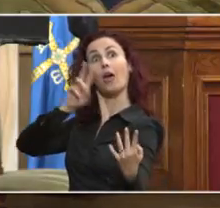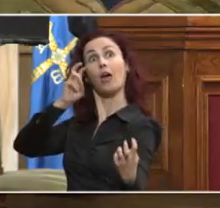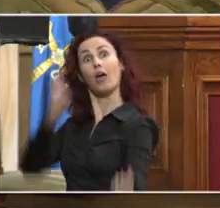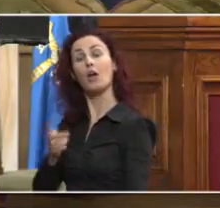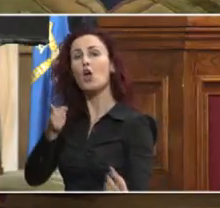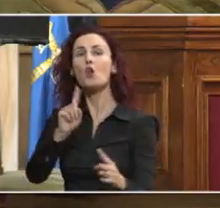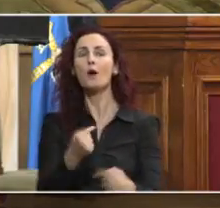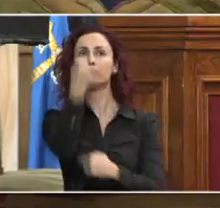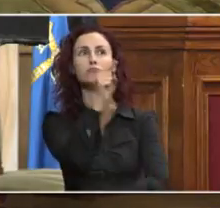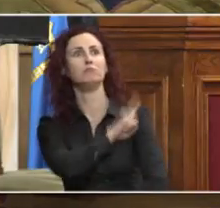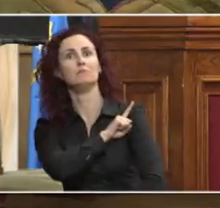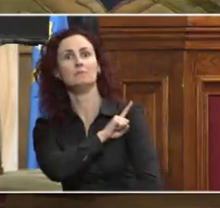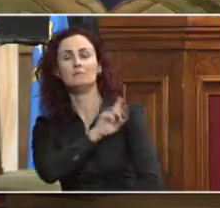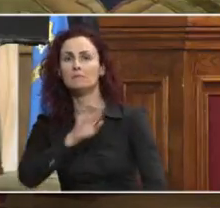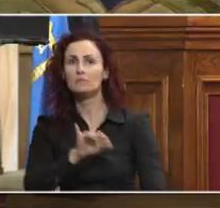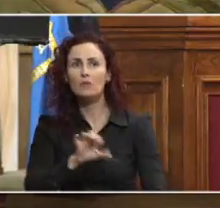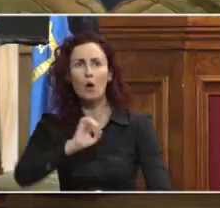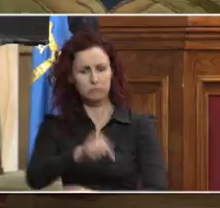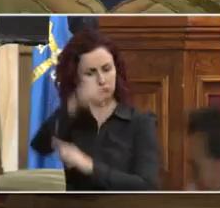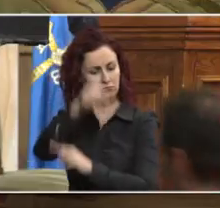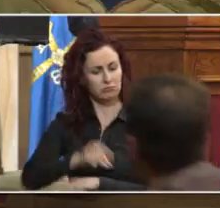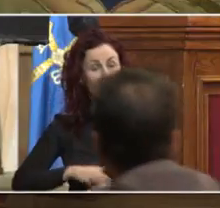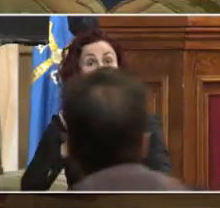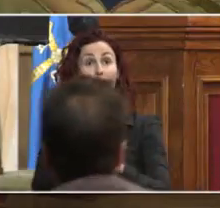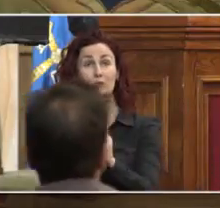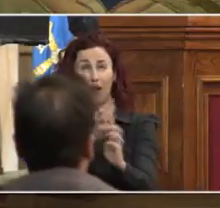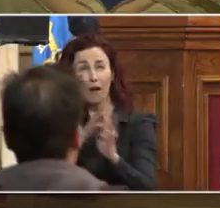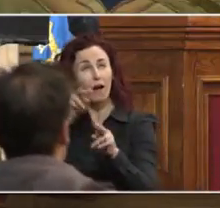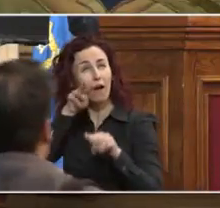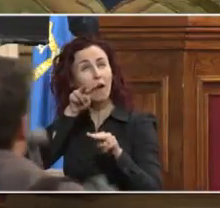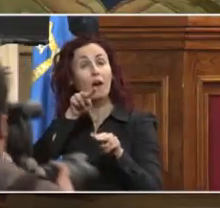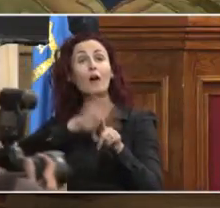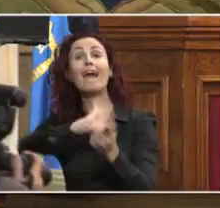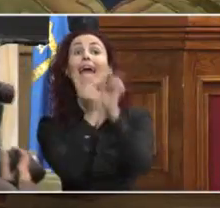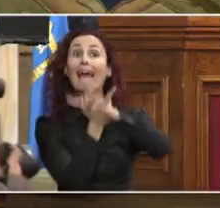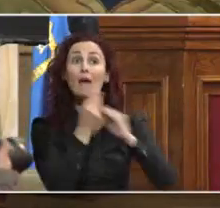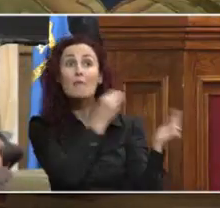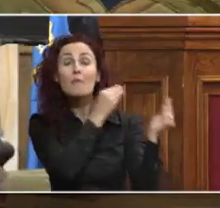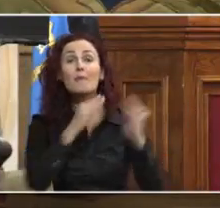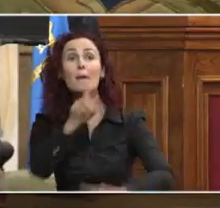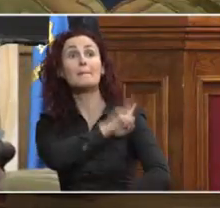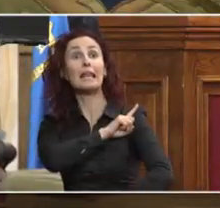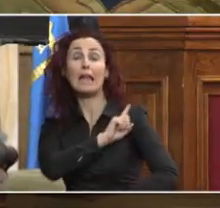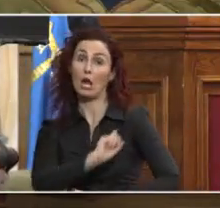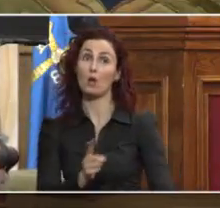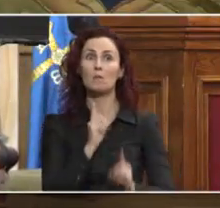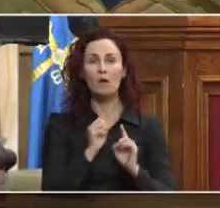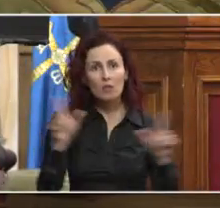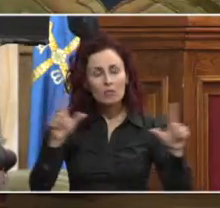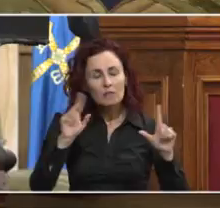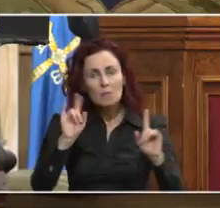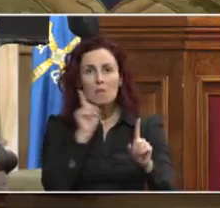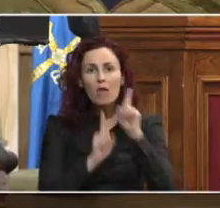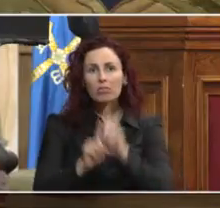cabo primero Anastasio López. La dictadura de la audiencia sustituye a la dictadura militar. Televisio miente,